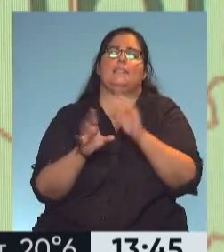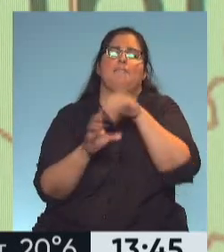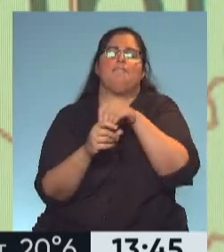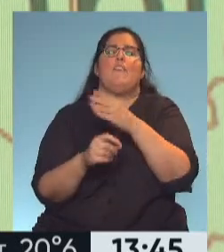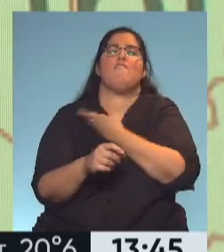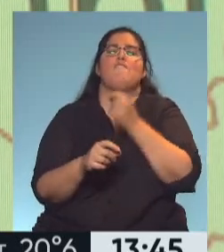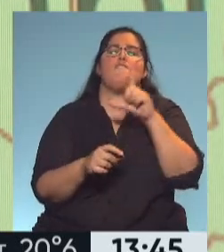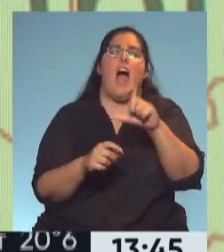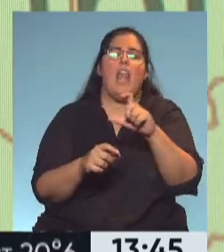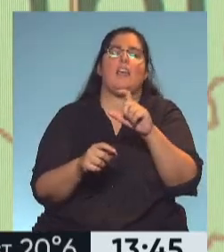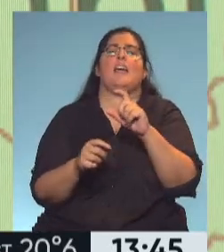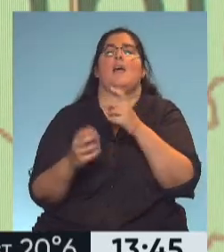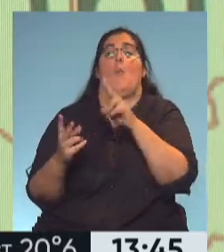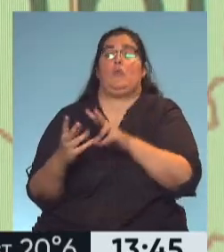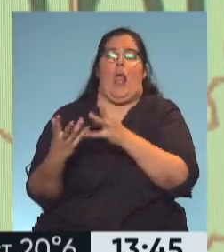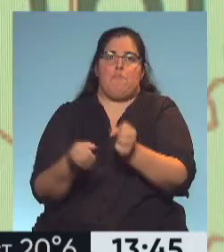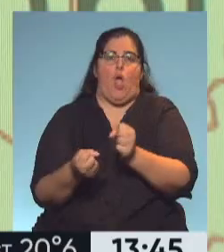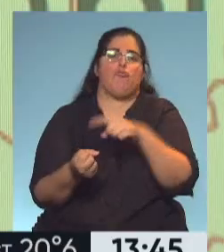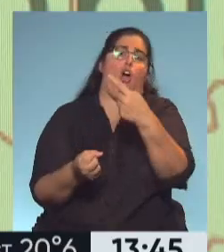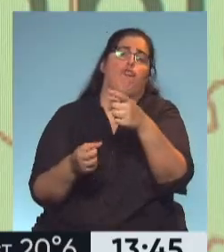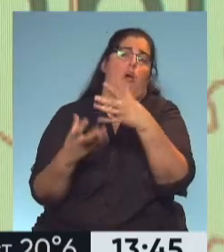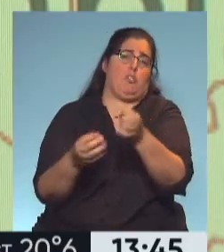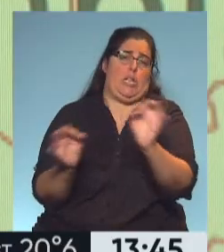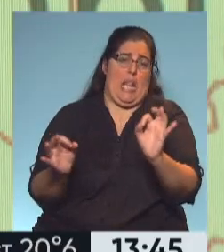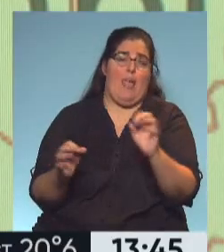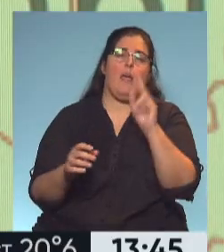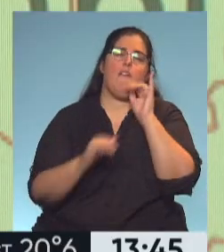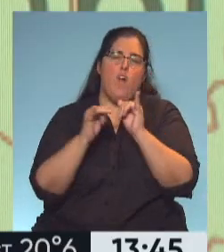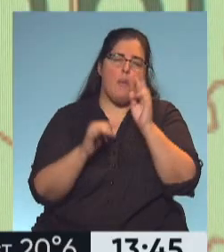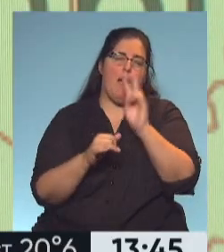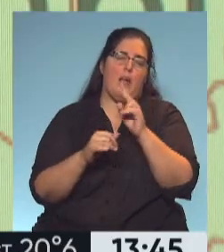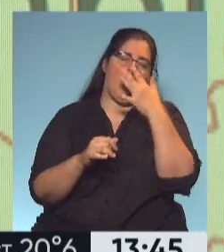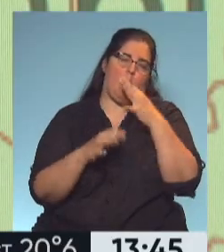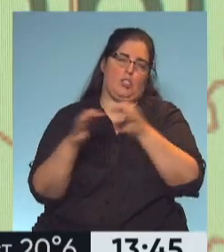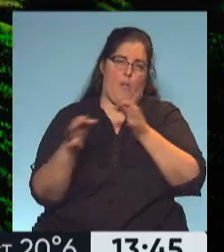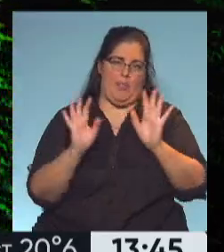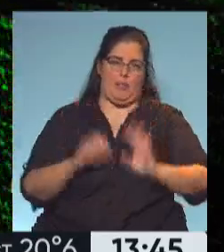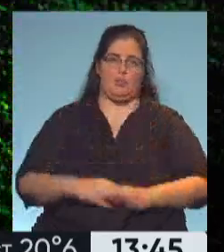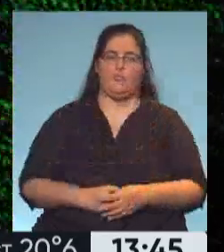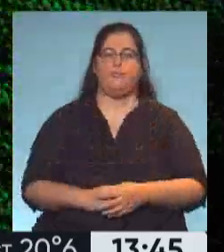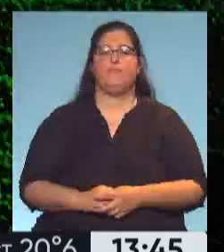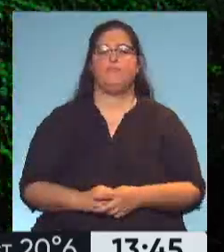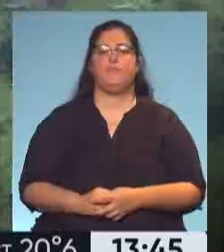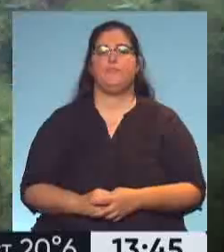FARC, algunas con apoyo de Venezuela y otro no. Vamos a ver un informe primero, después lo comentamos.